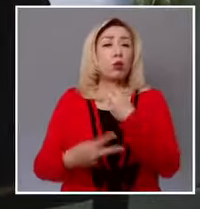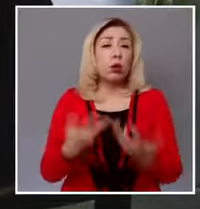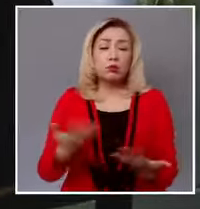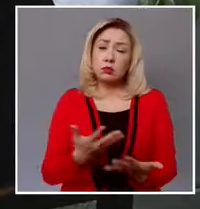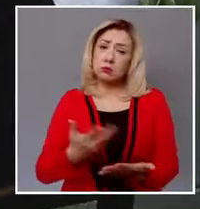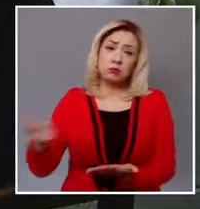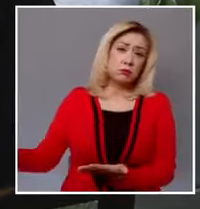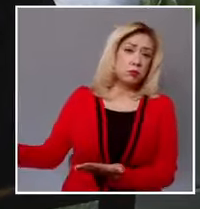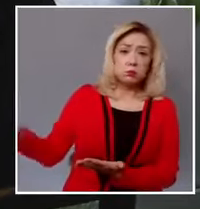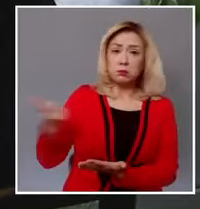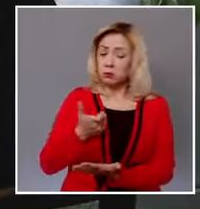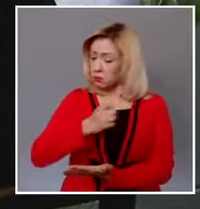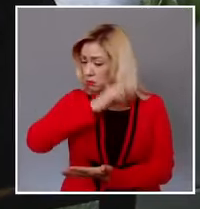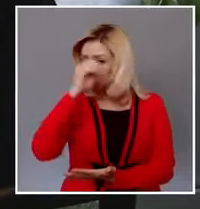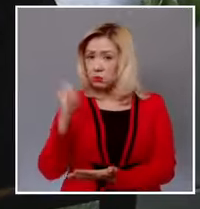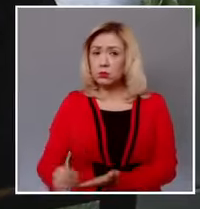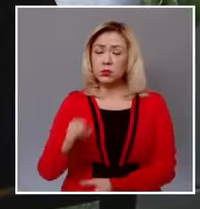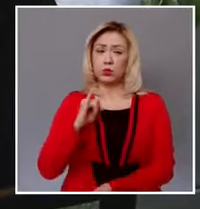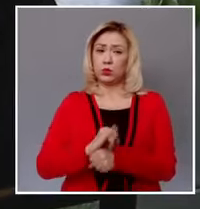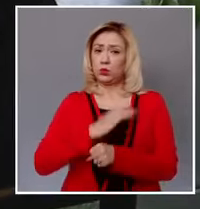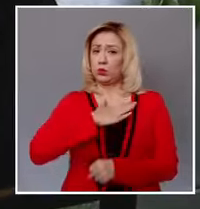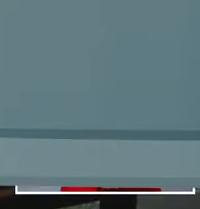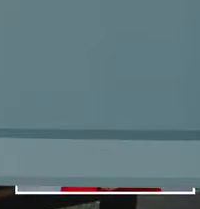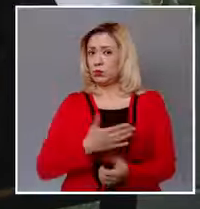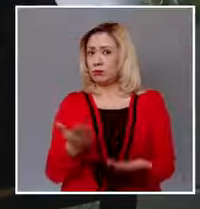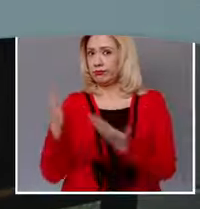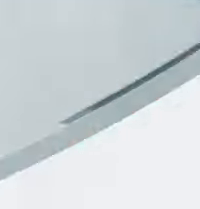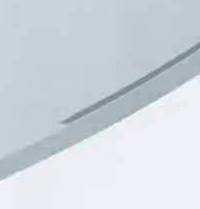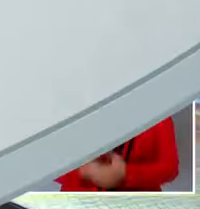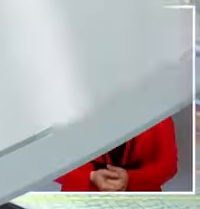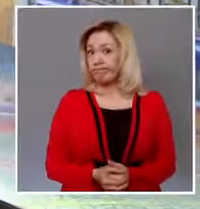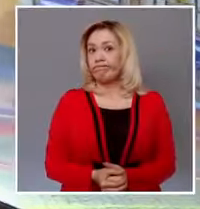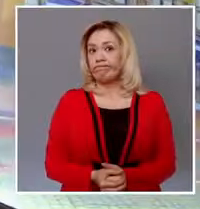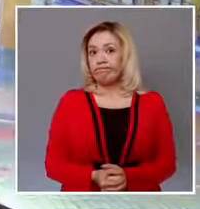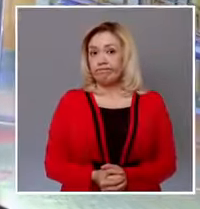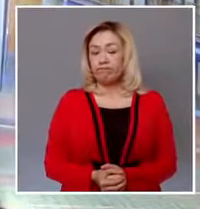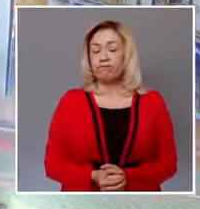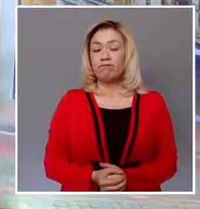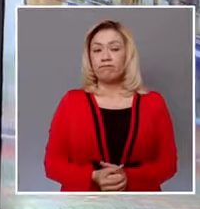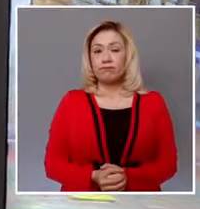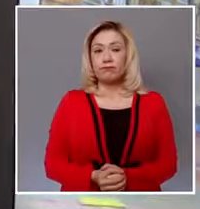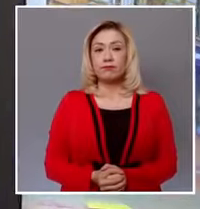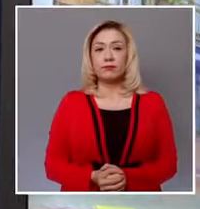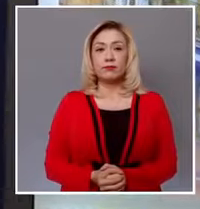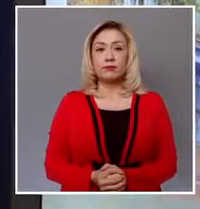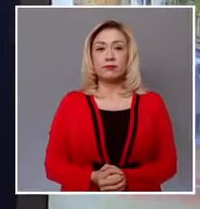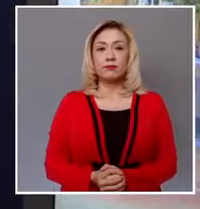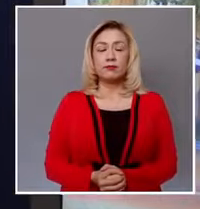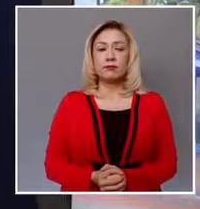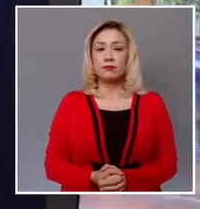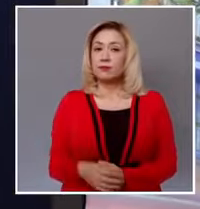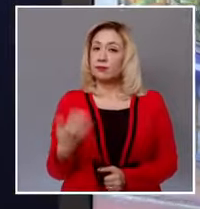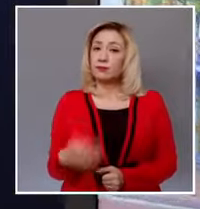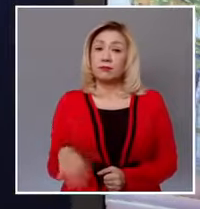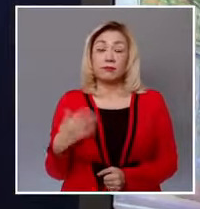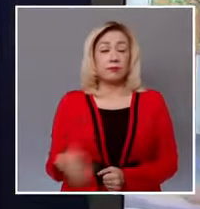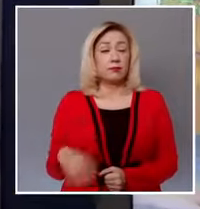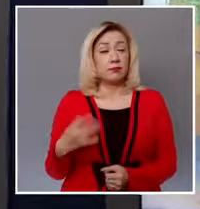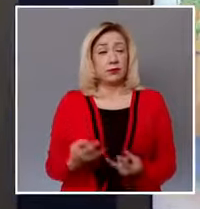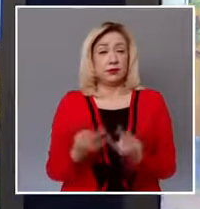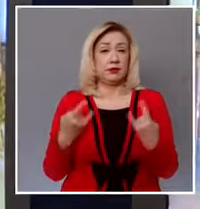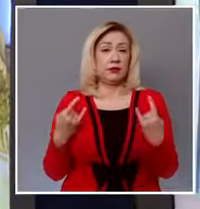Judicial de la Federación, Juan Carlos González. Muy impactante este testimonio. Y en